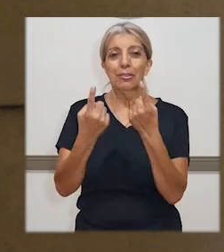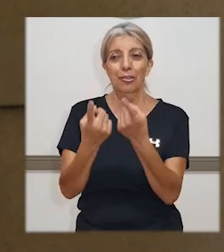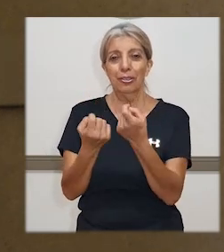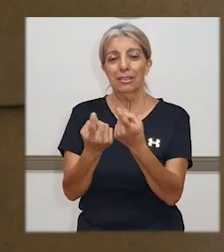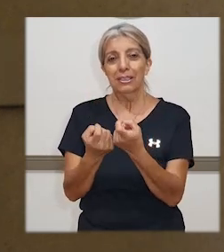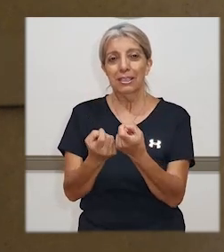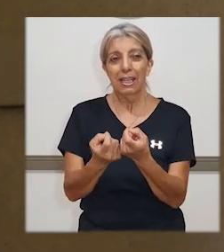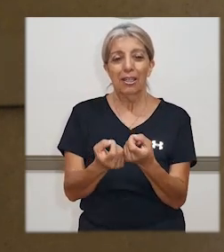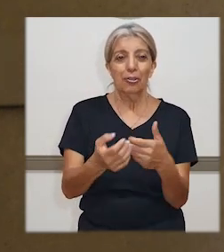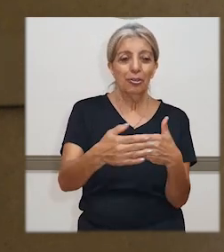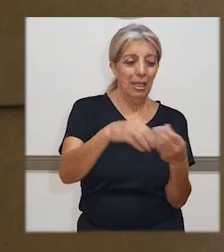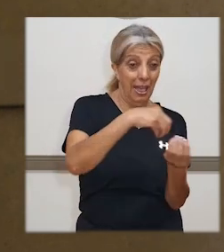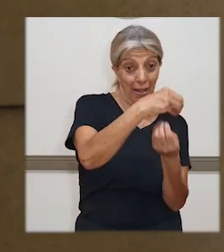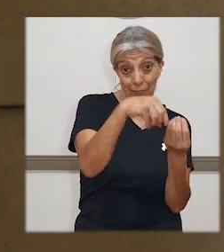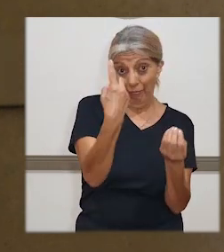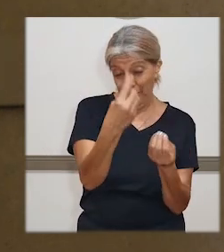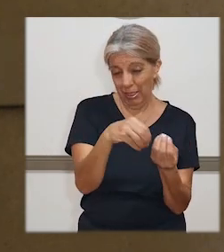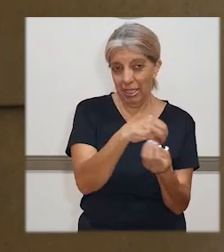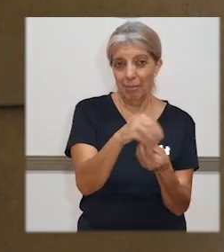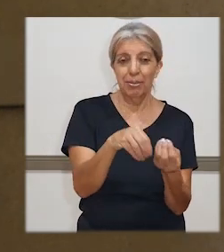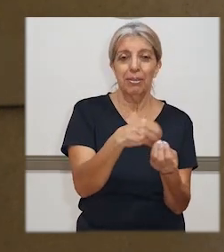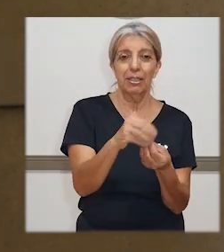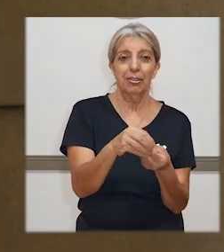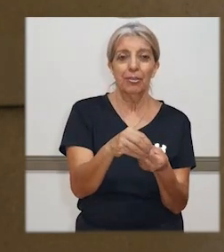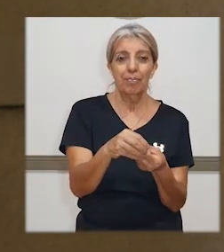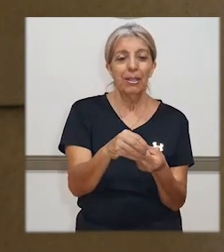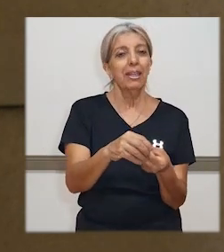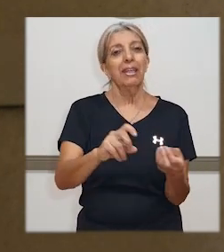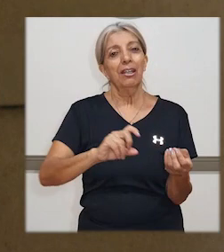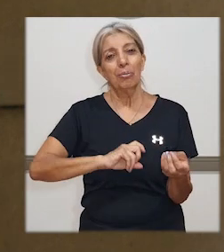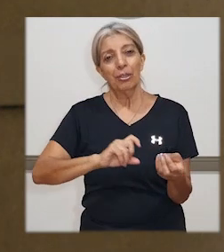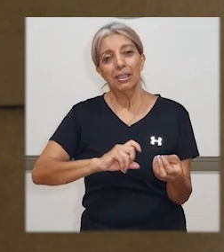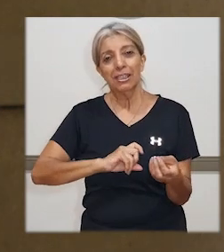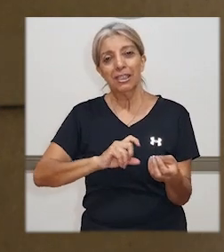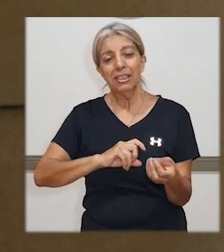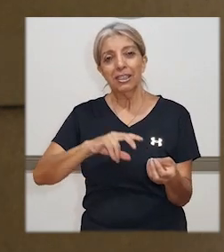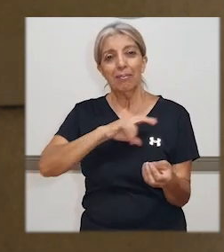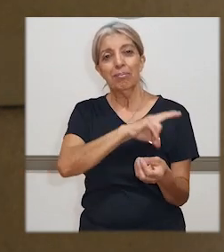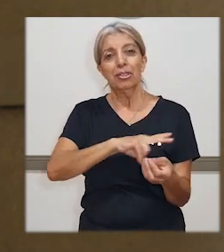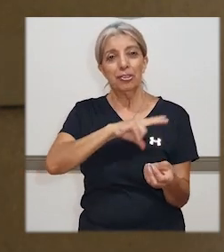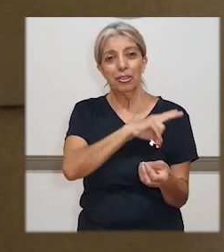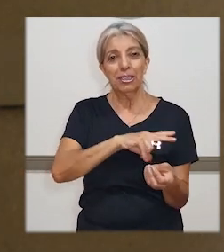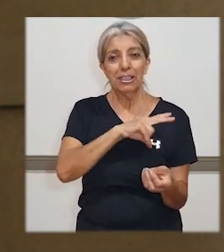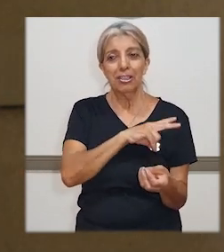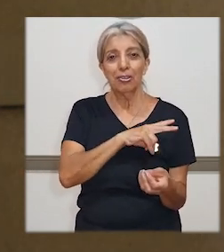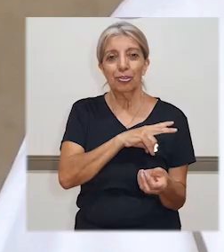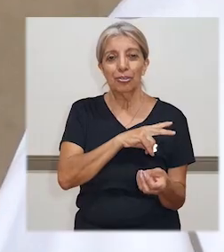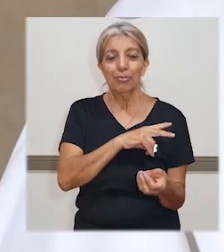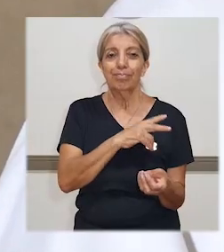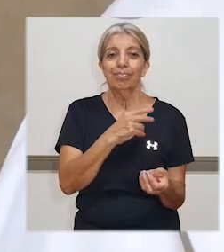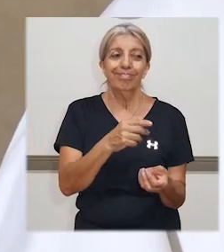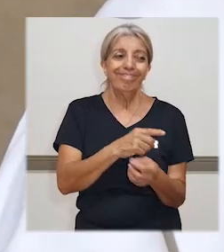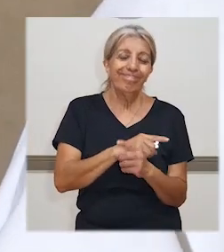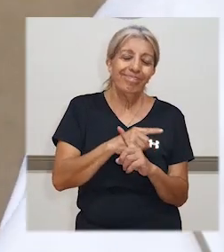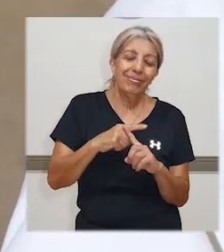corazón, de los que somos llamados, de los que se sienten llamados a ser catequistas, misioneros, de los que nos hemos sentido llamados a